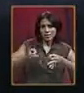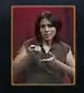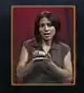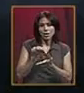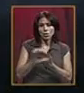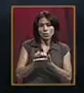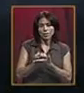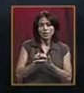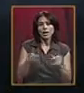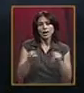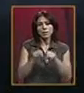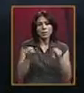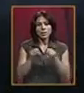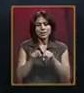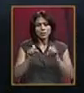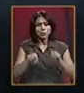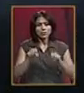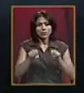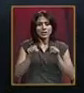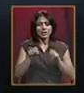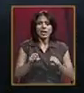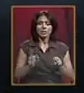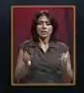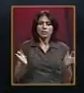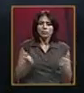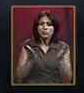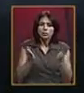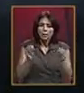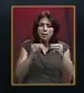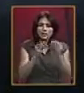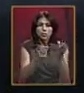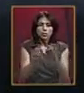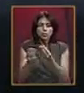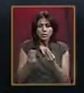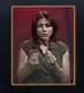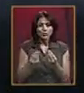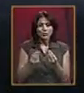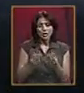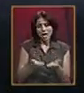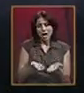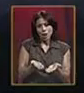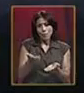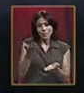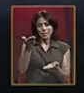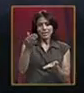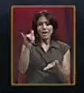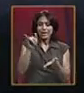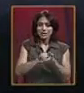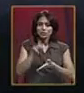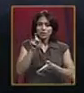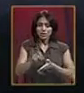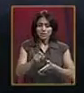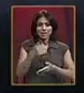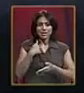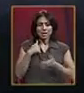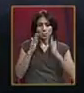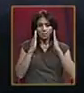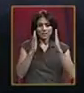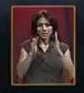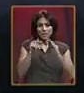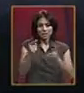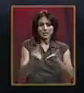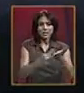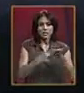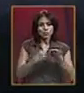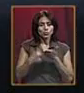economía y por ende la posibilidad de ser más productivos aumenta, ¿verdad? Y yo creo que eso también hay que tenerlo muy presente en esta discusión.